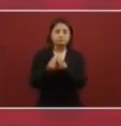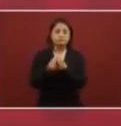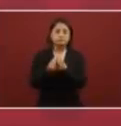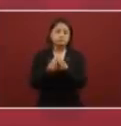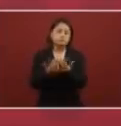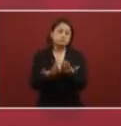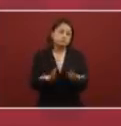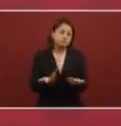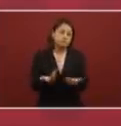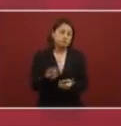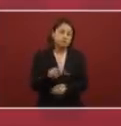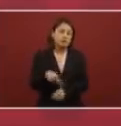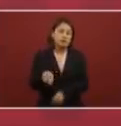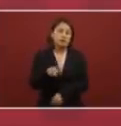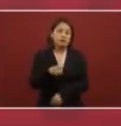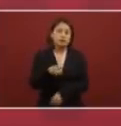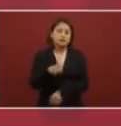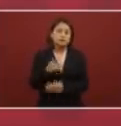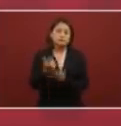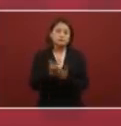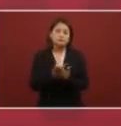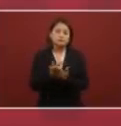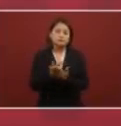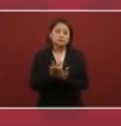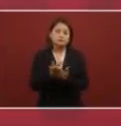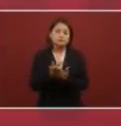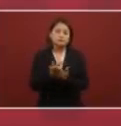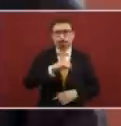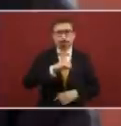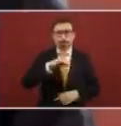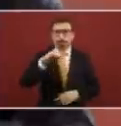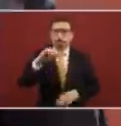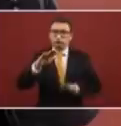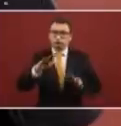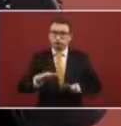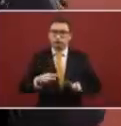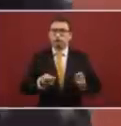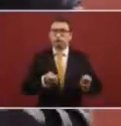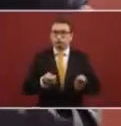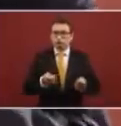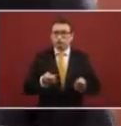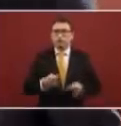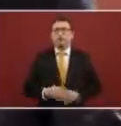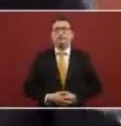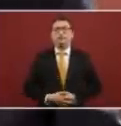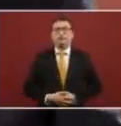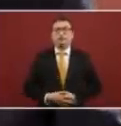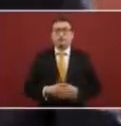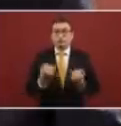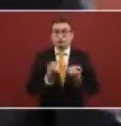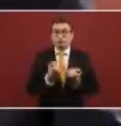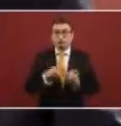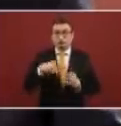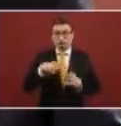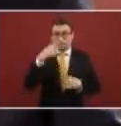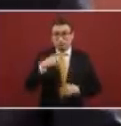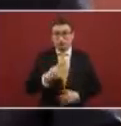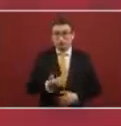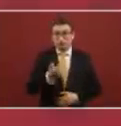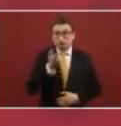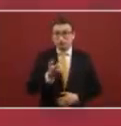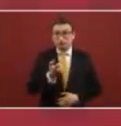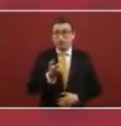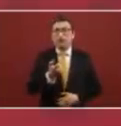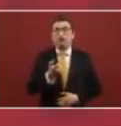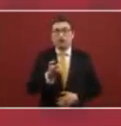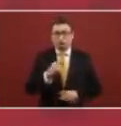pues cambian completamente. Se está fortaleciendo el peso, pero